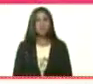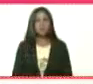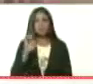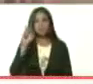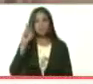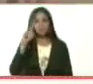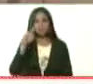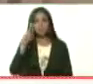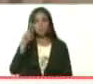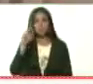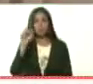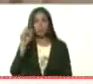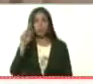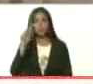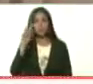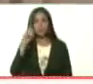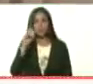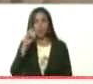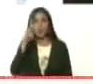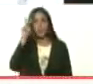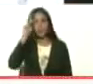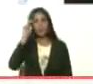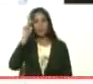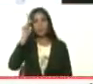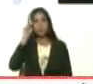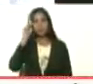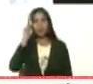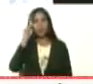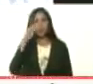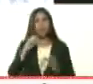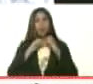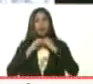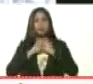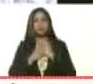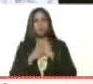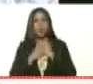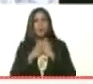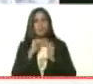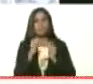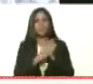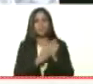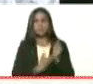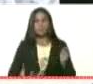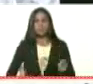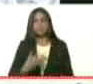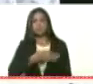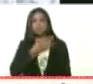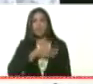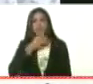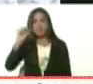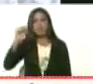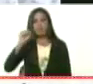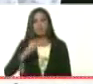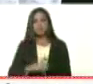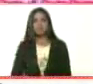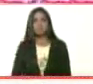Piñate. Al profesor Aristóbulo Isturiz, vicepresidente socialista.